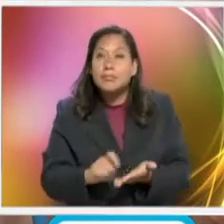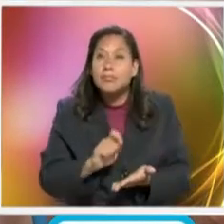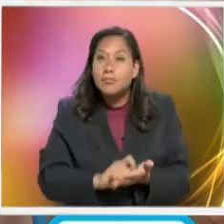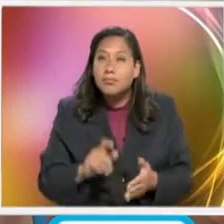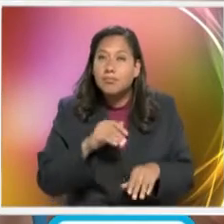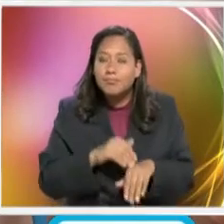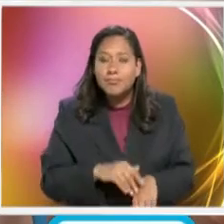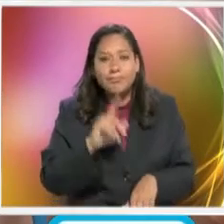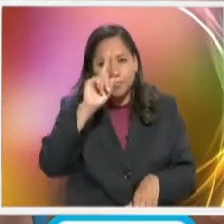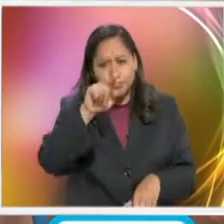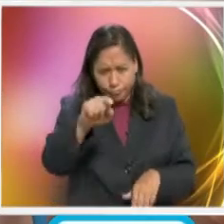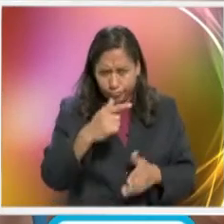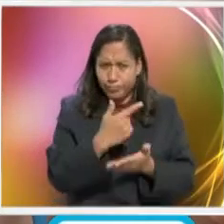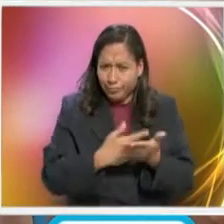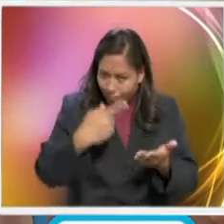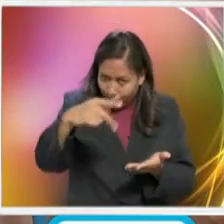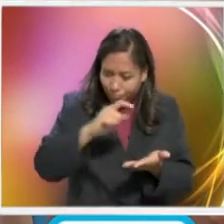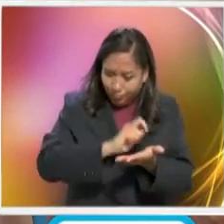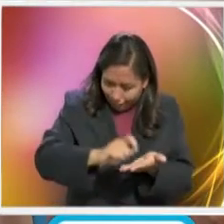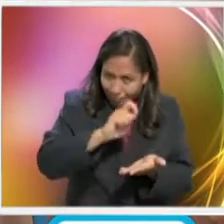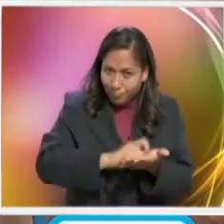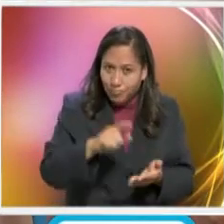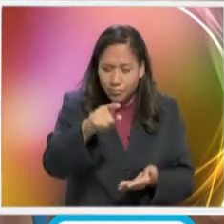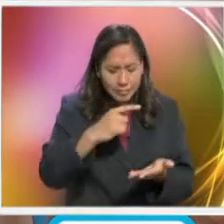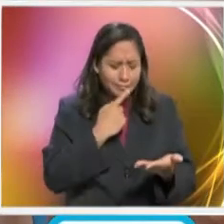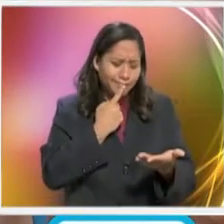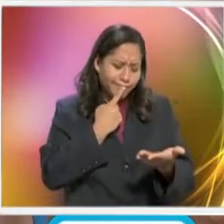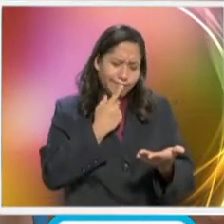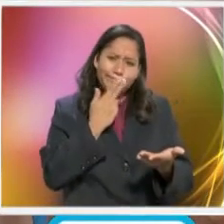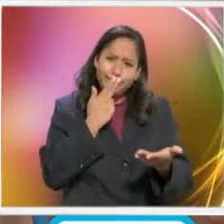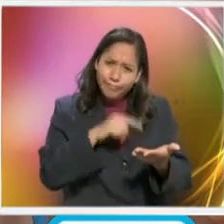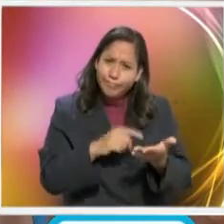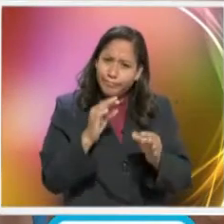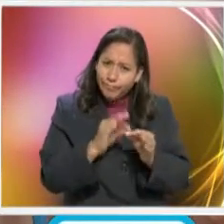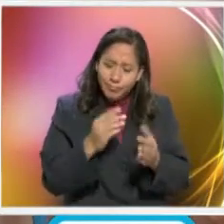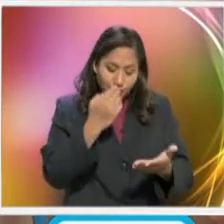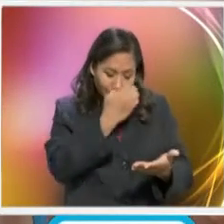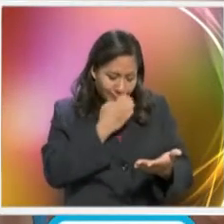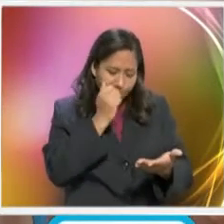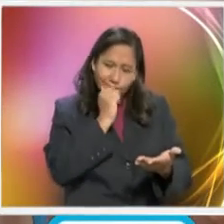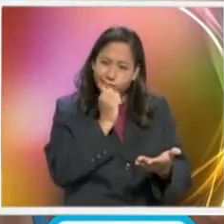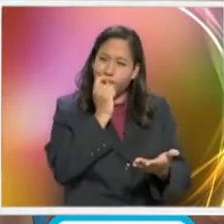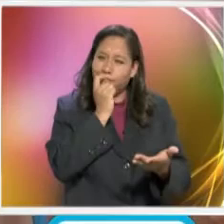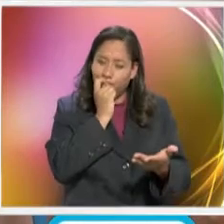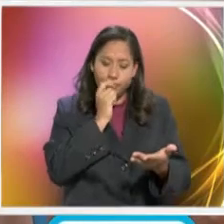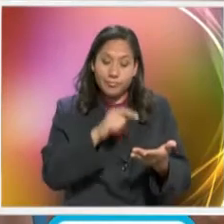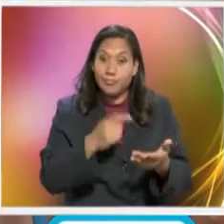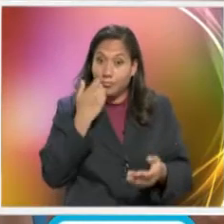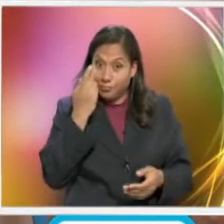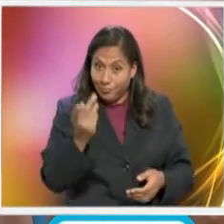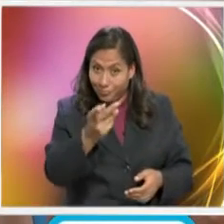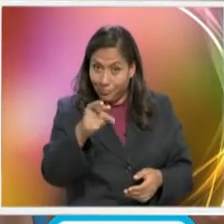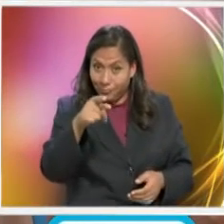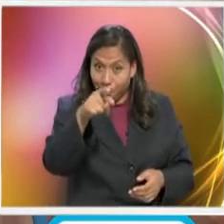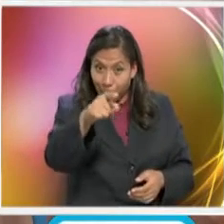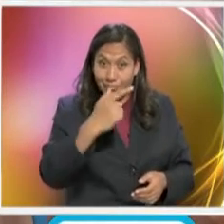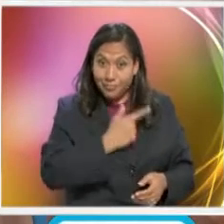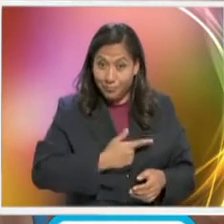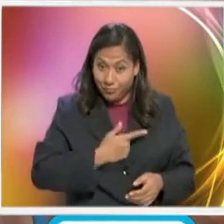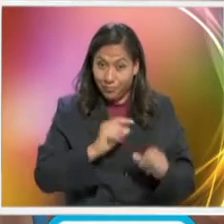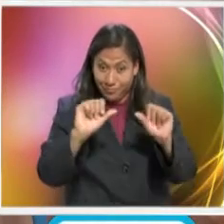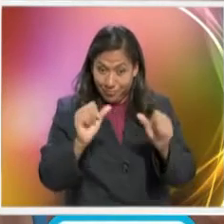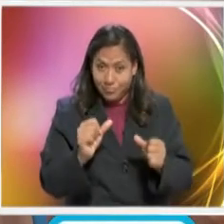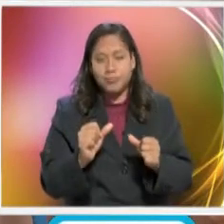todo esto, hagan su lista, por favor, y que la mantengan, por supuesto. Y la revisen siempre. Así Exacto. es. ¿No? Quiero preguntarles ahora si les gusta el